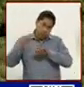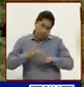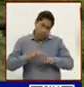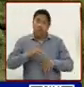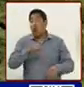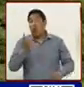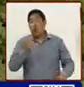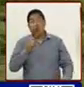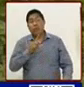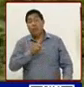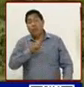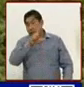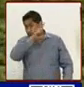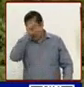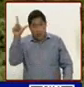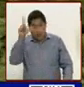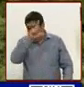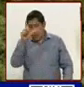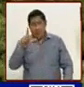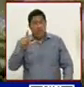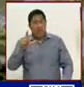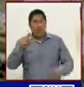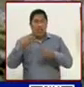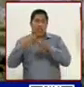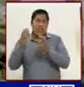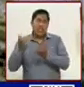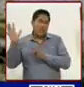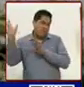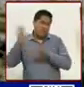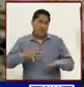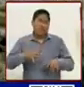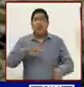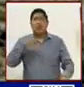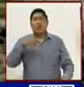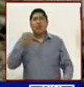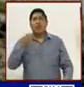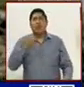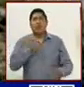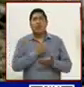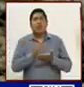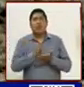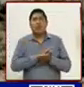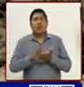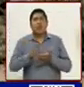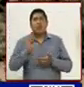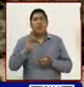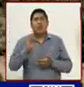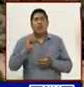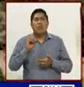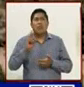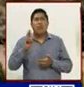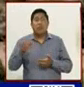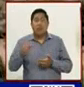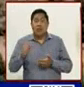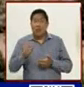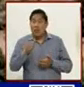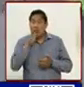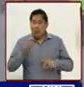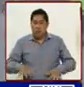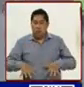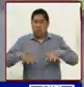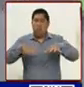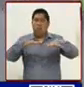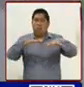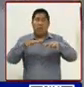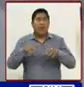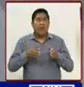reportó caída de rocas. En El Porvenir, Puerto Rico y Yucumo, San Borja, por la saturación de plataforma. En la